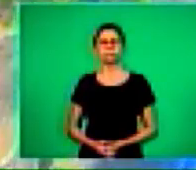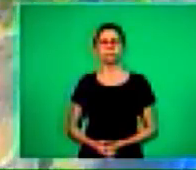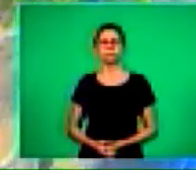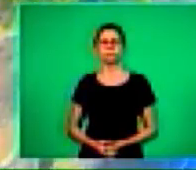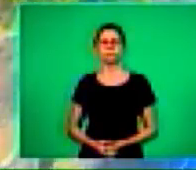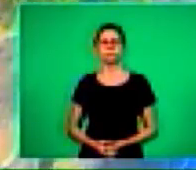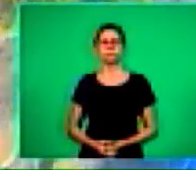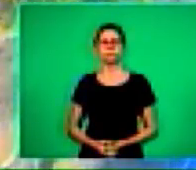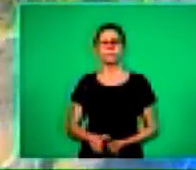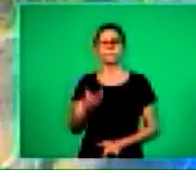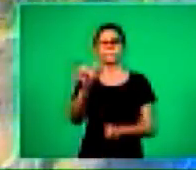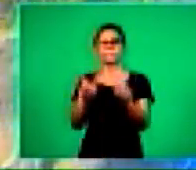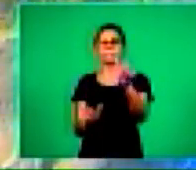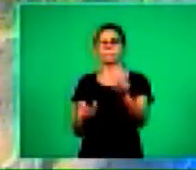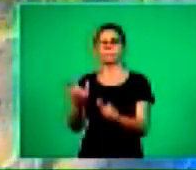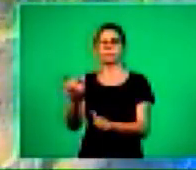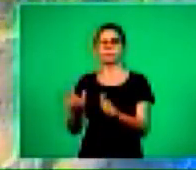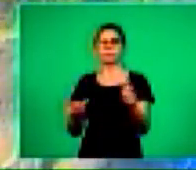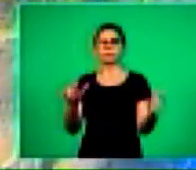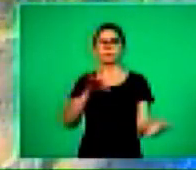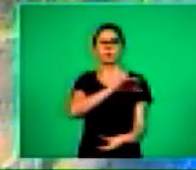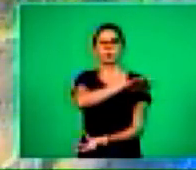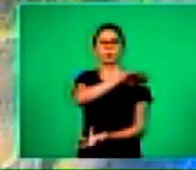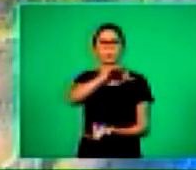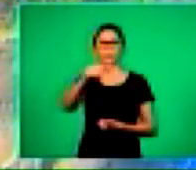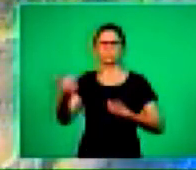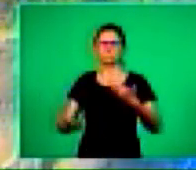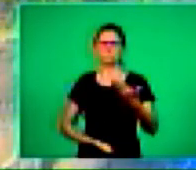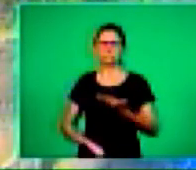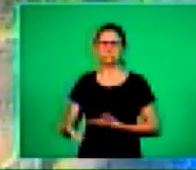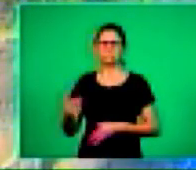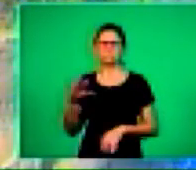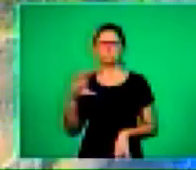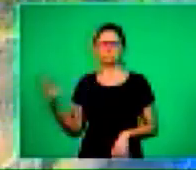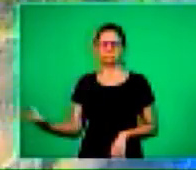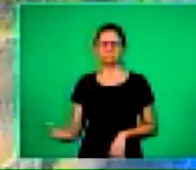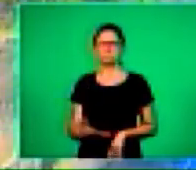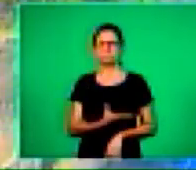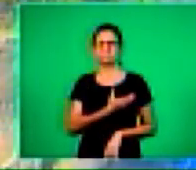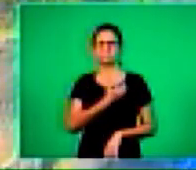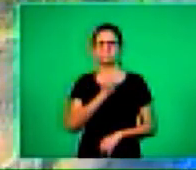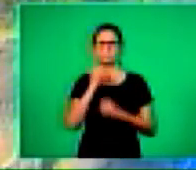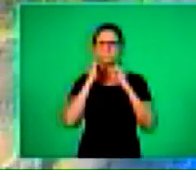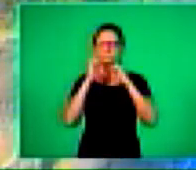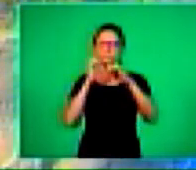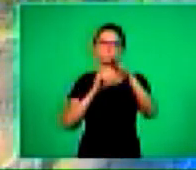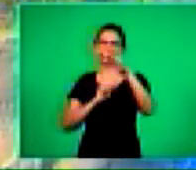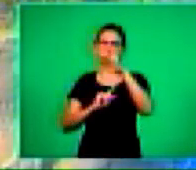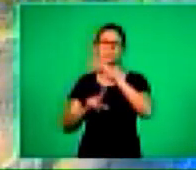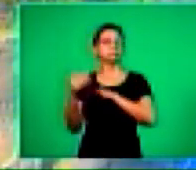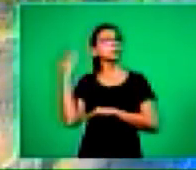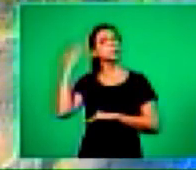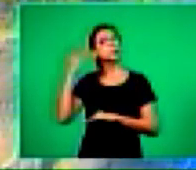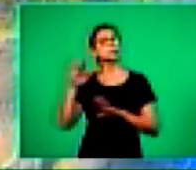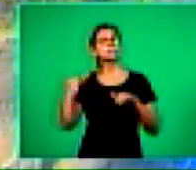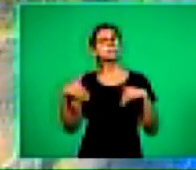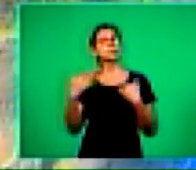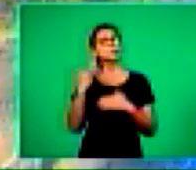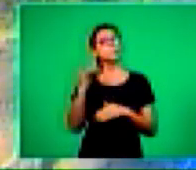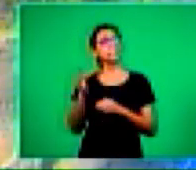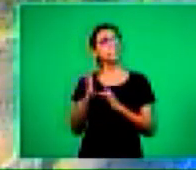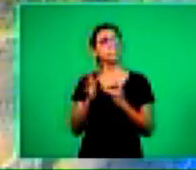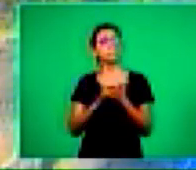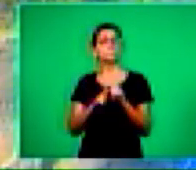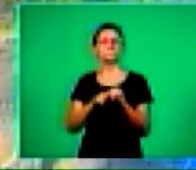de sus personas de todas partes del mundo han sido alcanzadas por el evangelio eterno y por el mensaje del